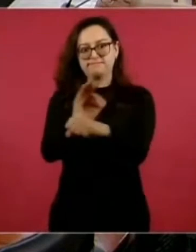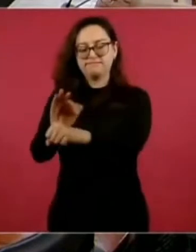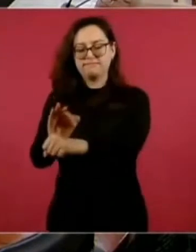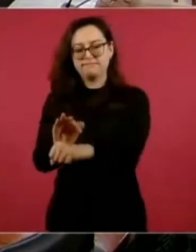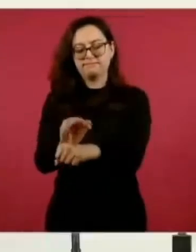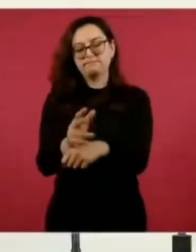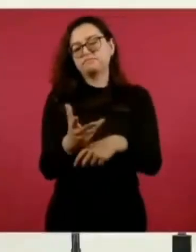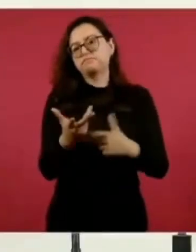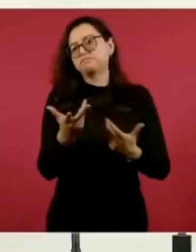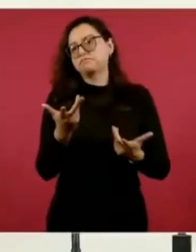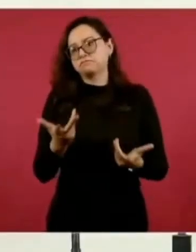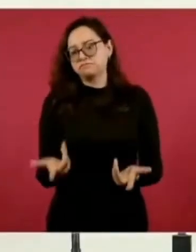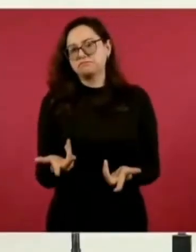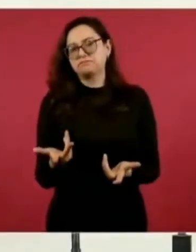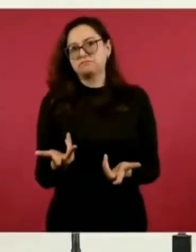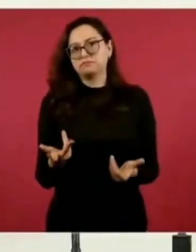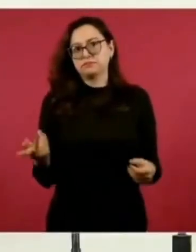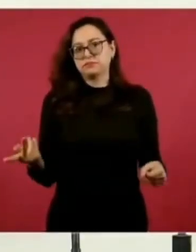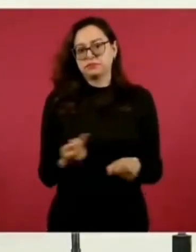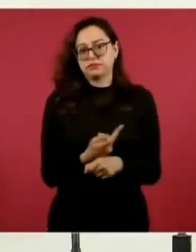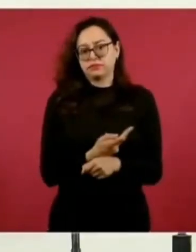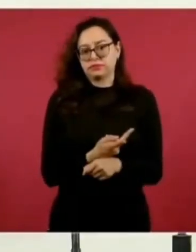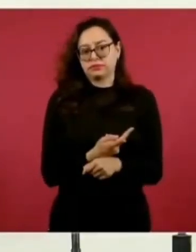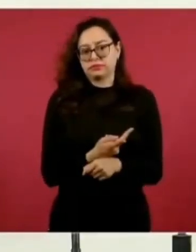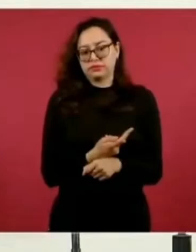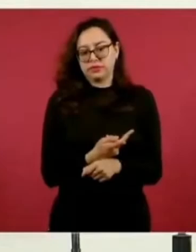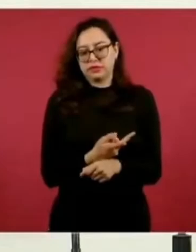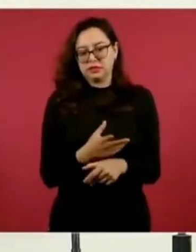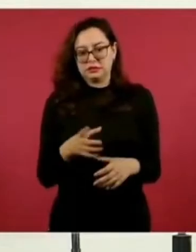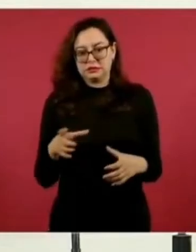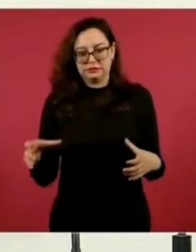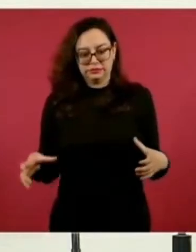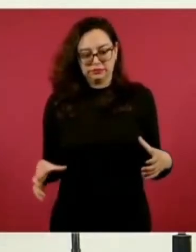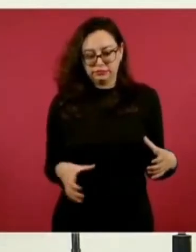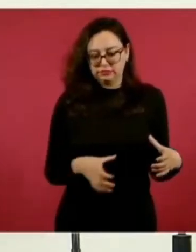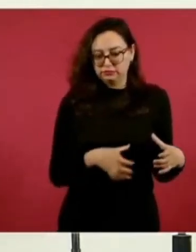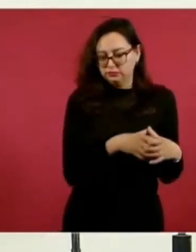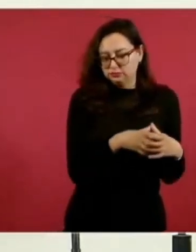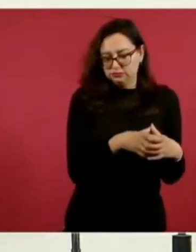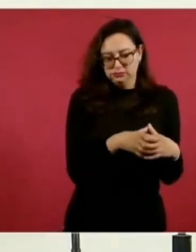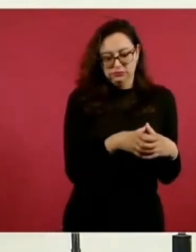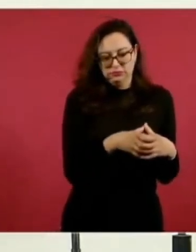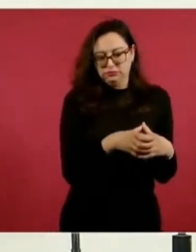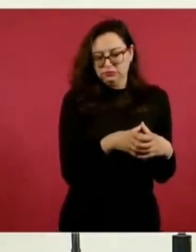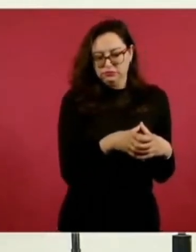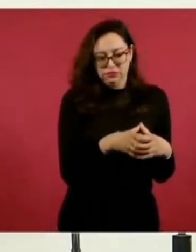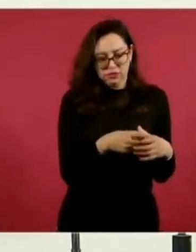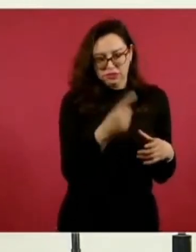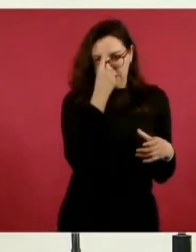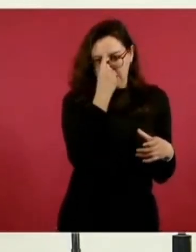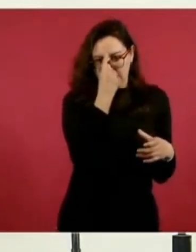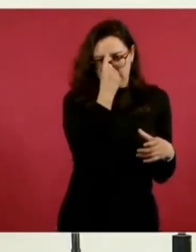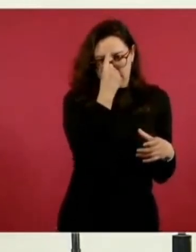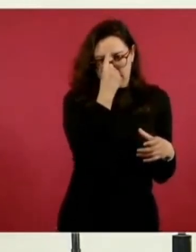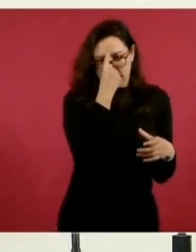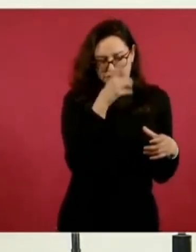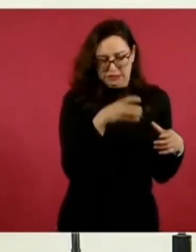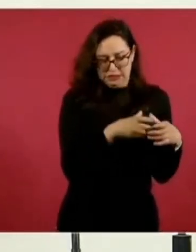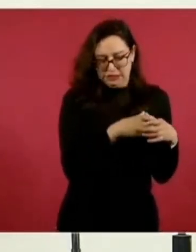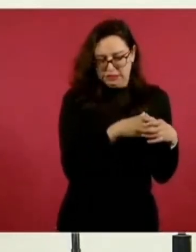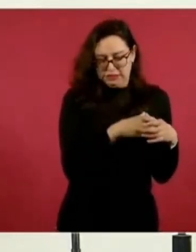El sectarismo lleva a cometer errores graves en